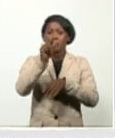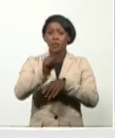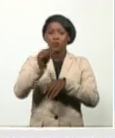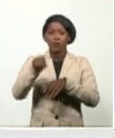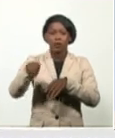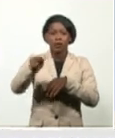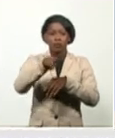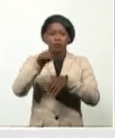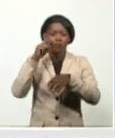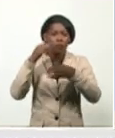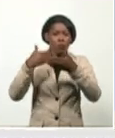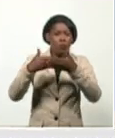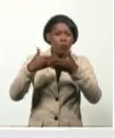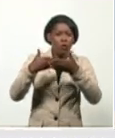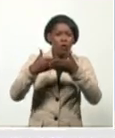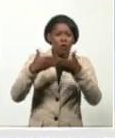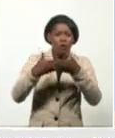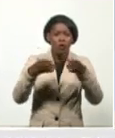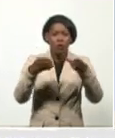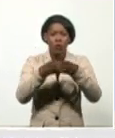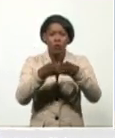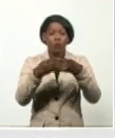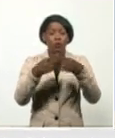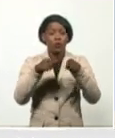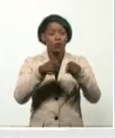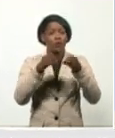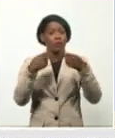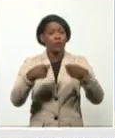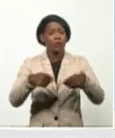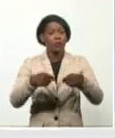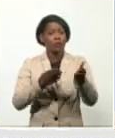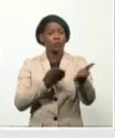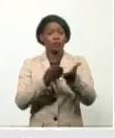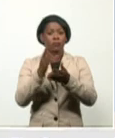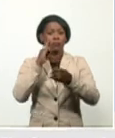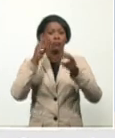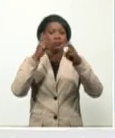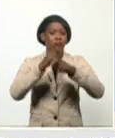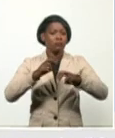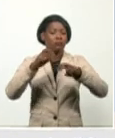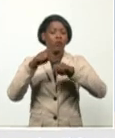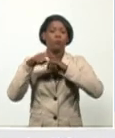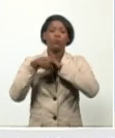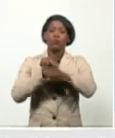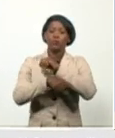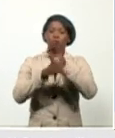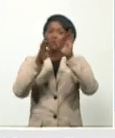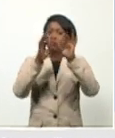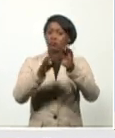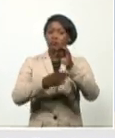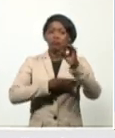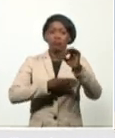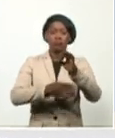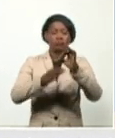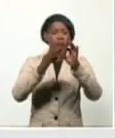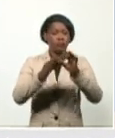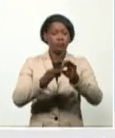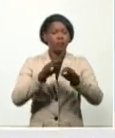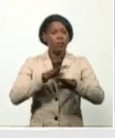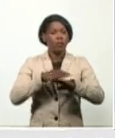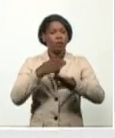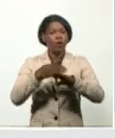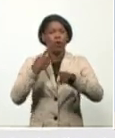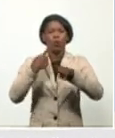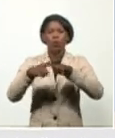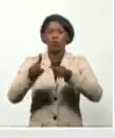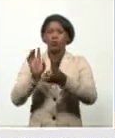sea, es un estudio que hay que seguirlo para ver qué es lo que después que se haga en otros lugares, con